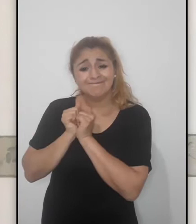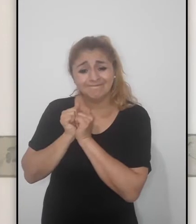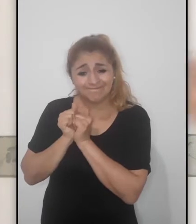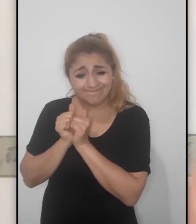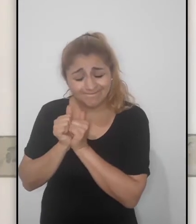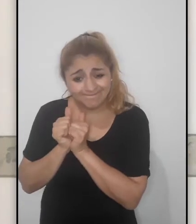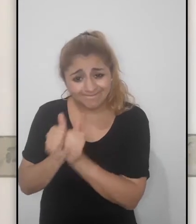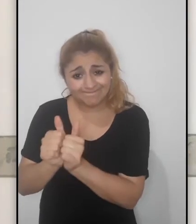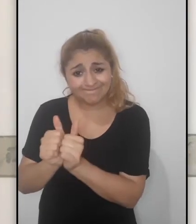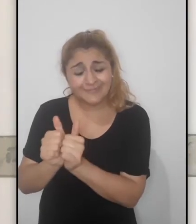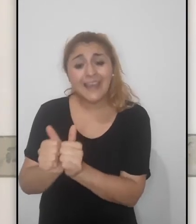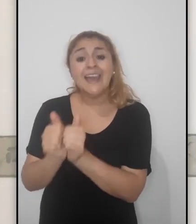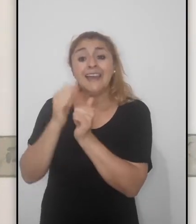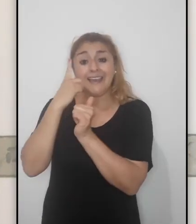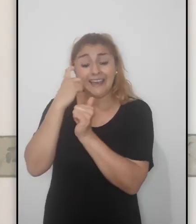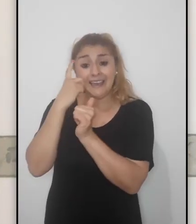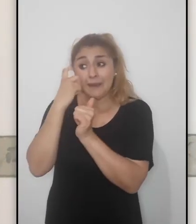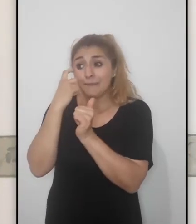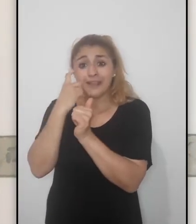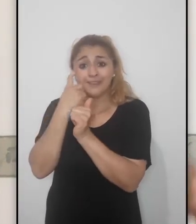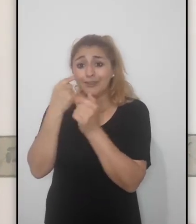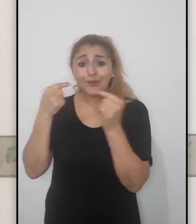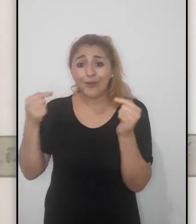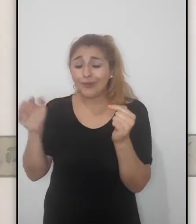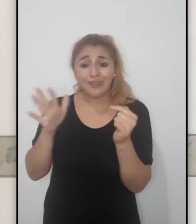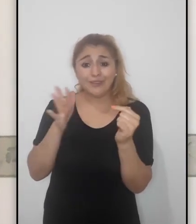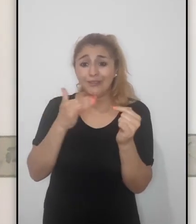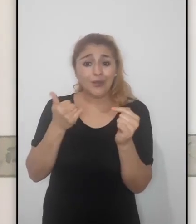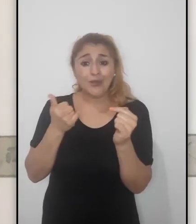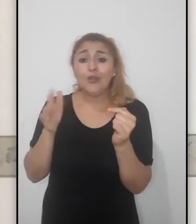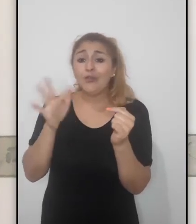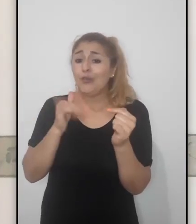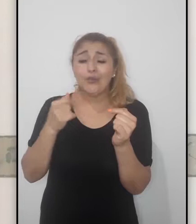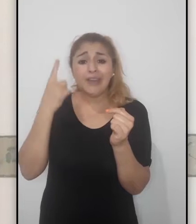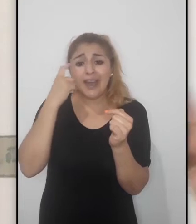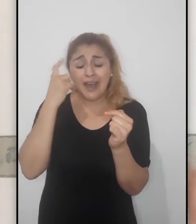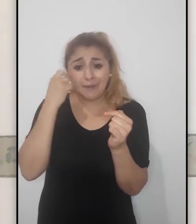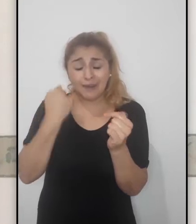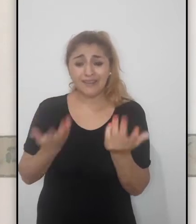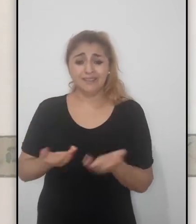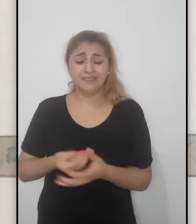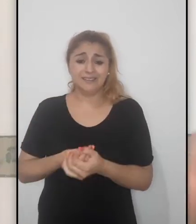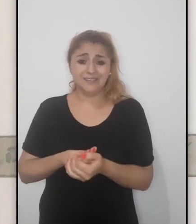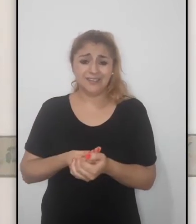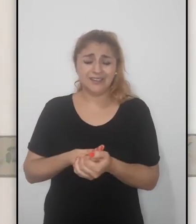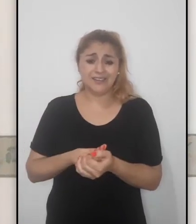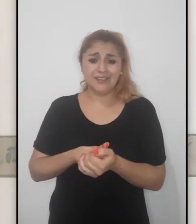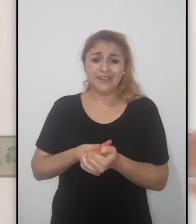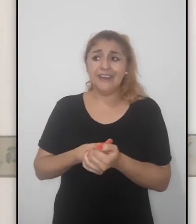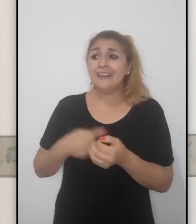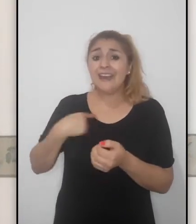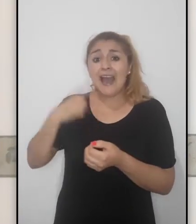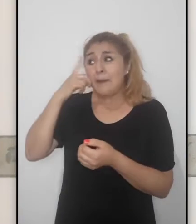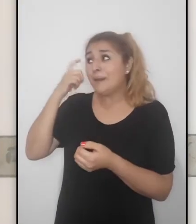las millones de barras de medir o reglas que hay en el mundo en el cual nadie tiene la razón y todos tienen la razón